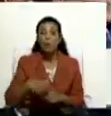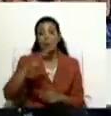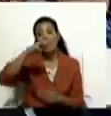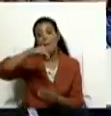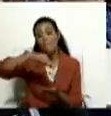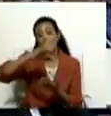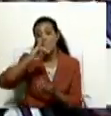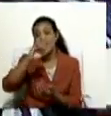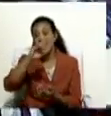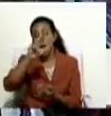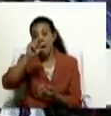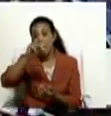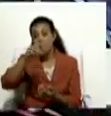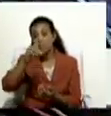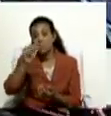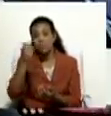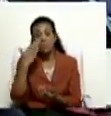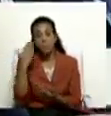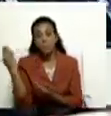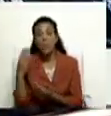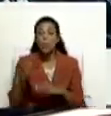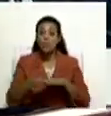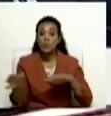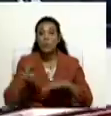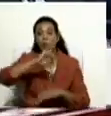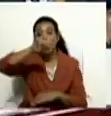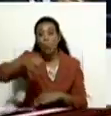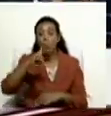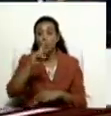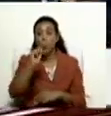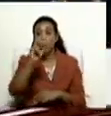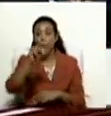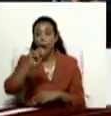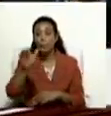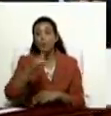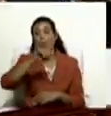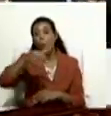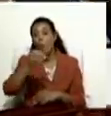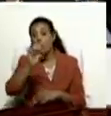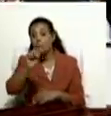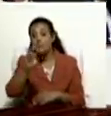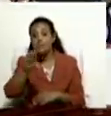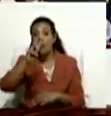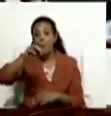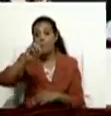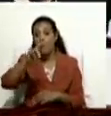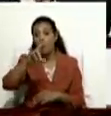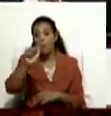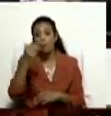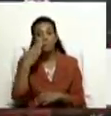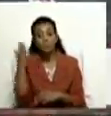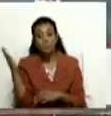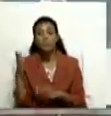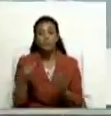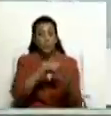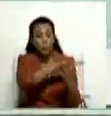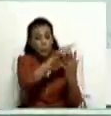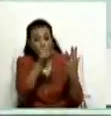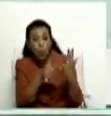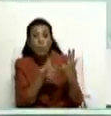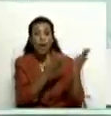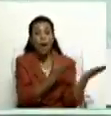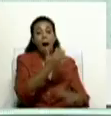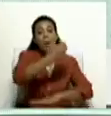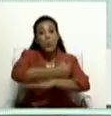sequera y al alcalde del municipio Juan José Mora a lirio Sánchez Así También queremos darle la